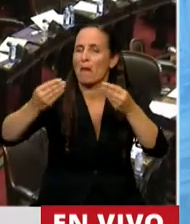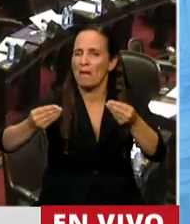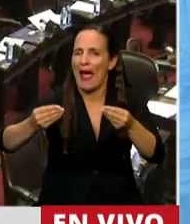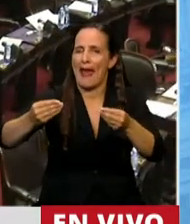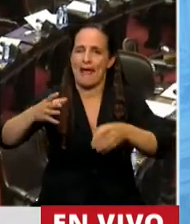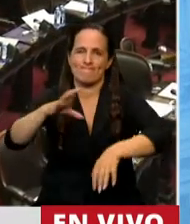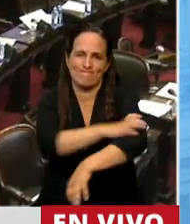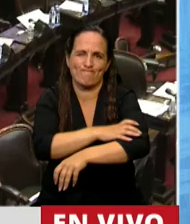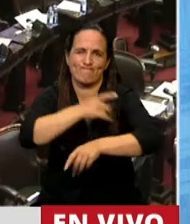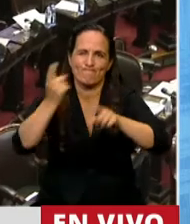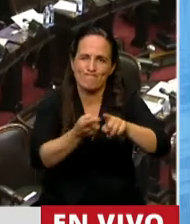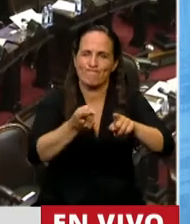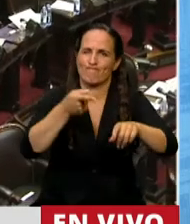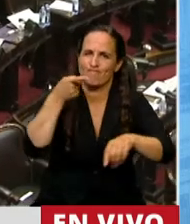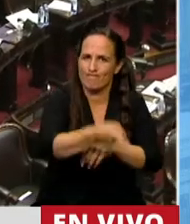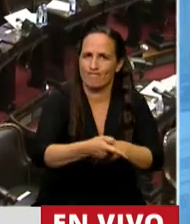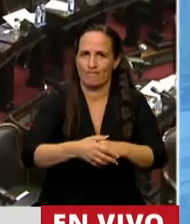hostigar, para la persecución.